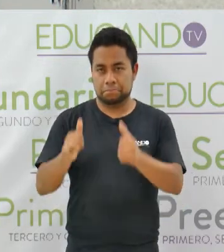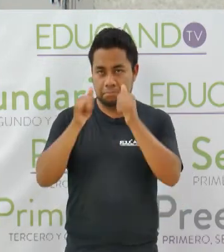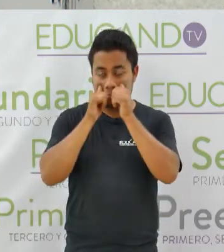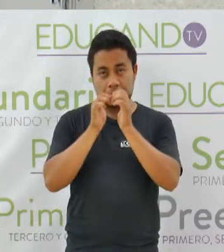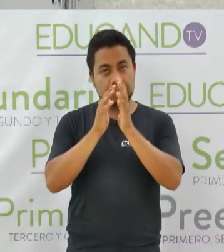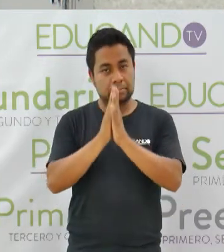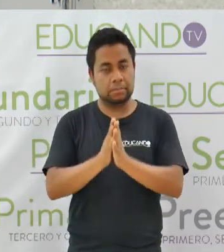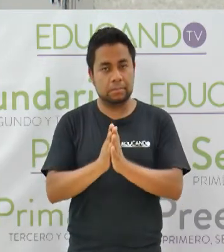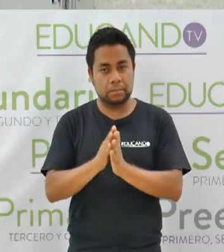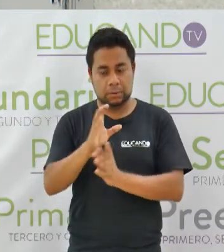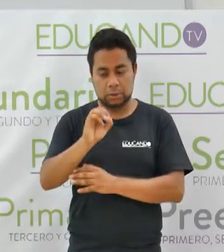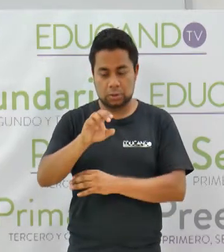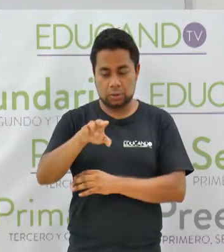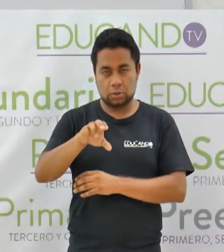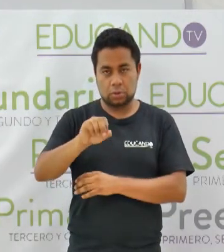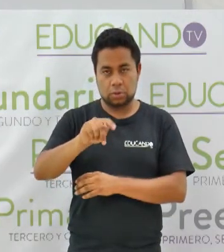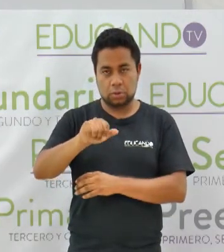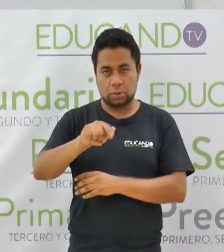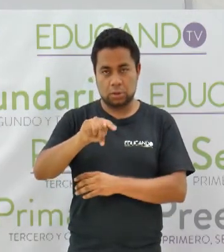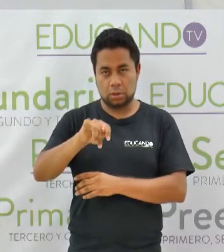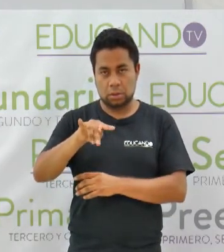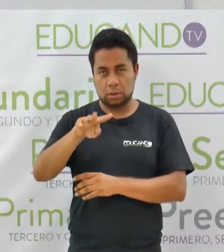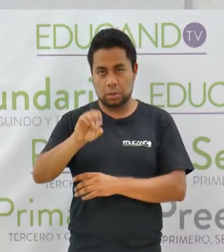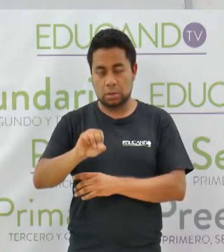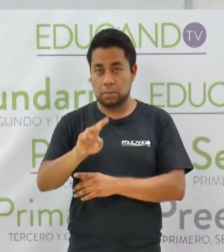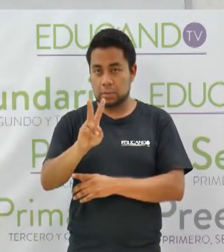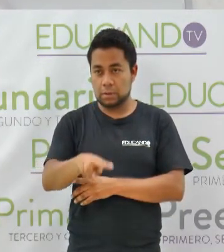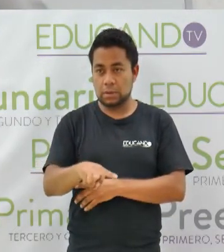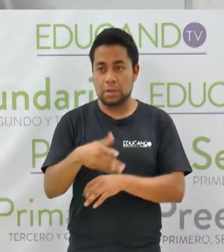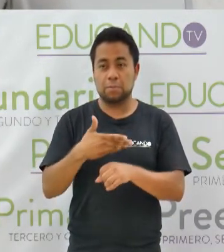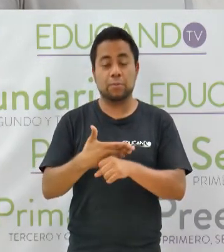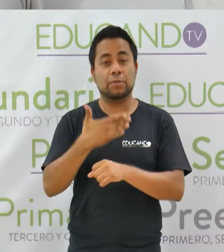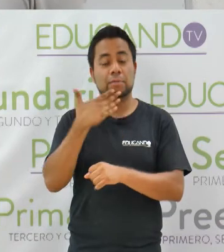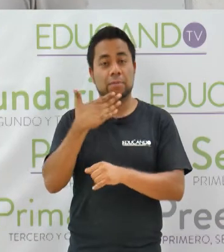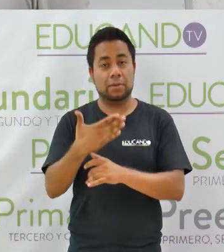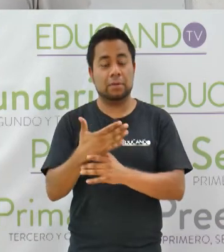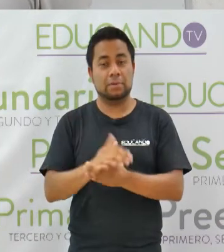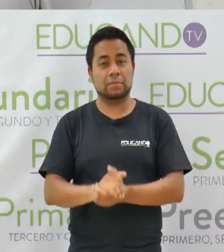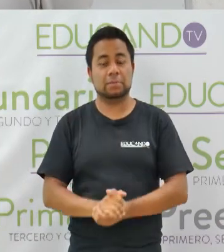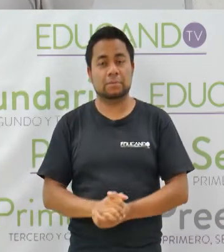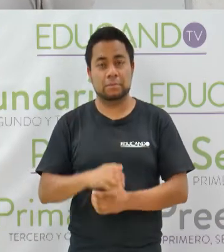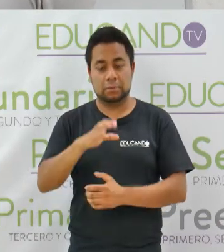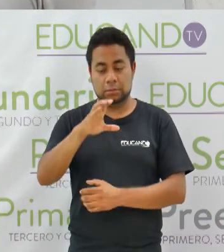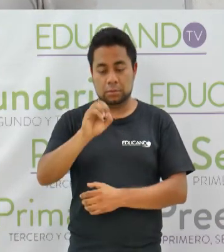Mucha atención, ¿eh? Connotativo, ¿verdad? Muy bien.